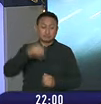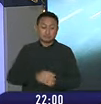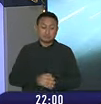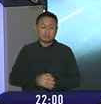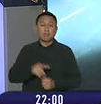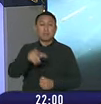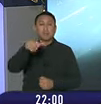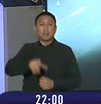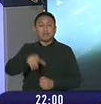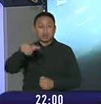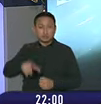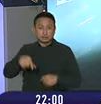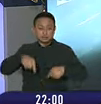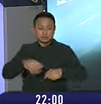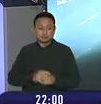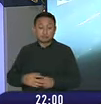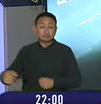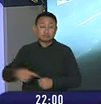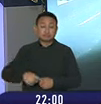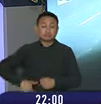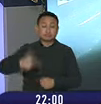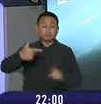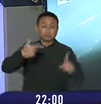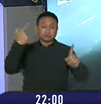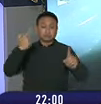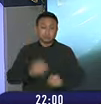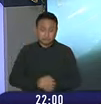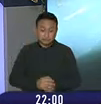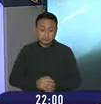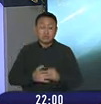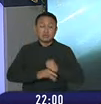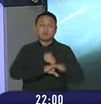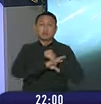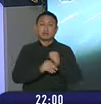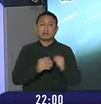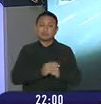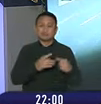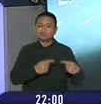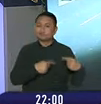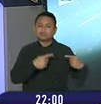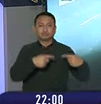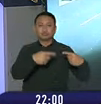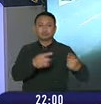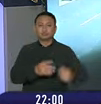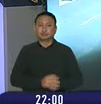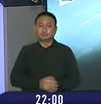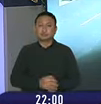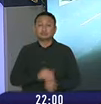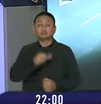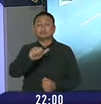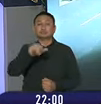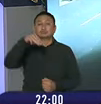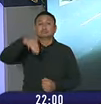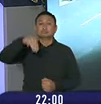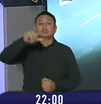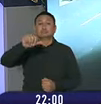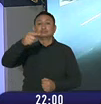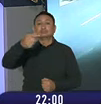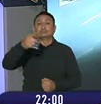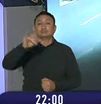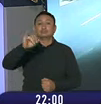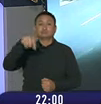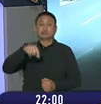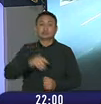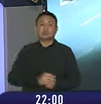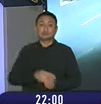los antisociales usan armas de fuego. Los atracos son a diario en Amagasí del Inca. Esto